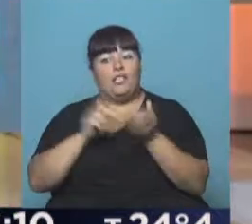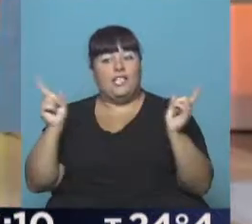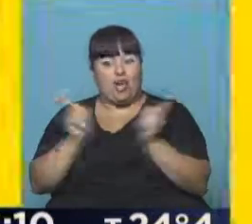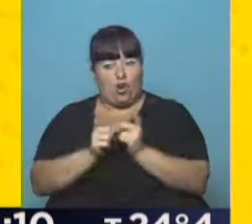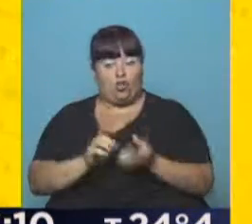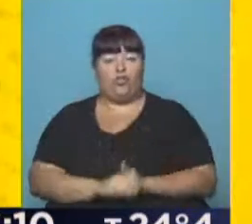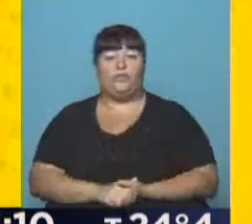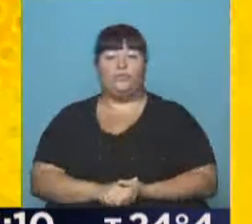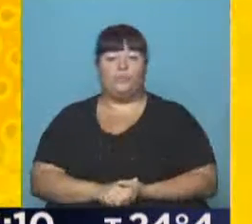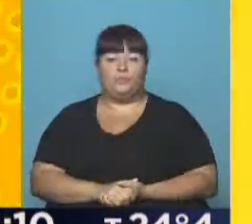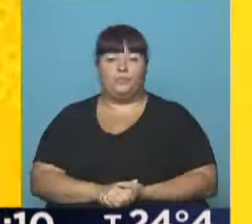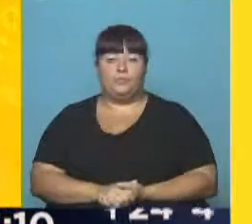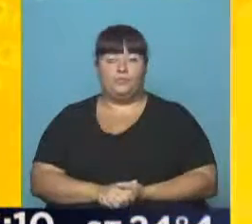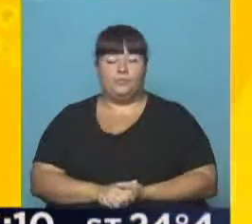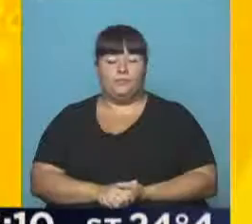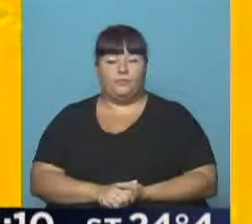síntesis.